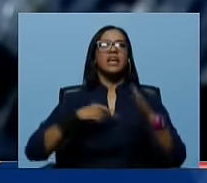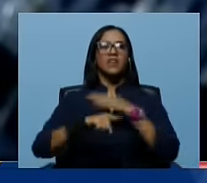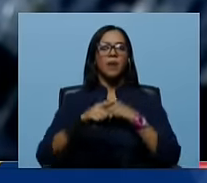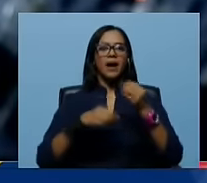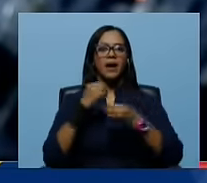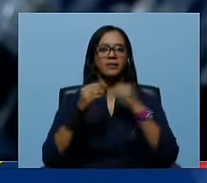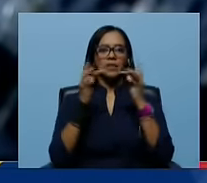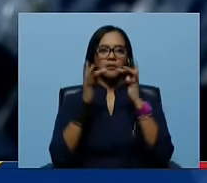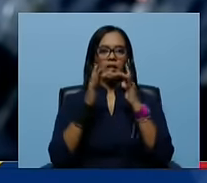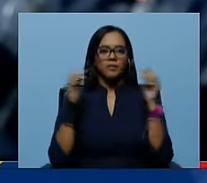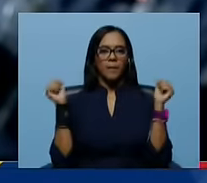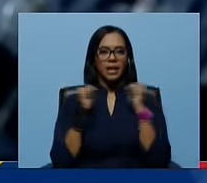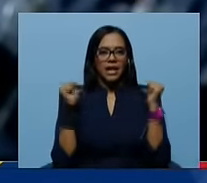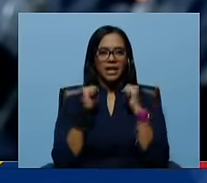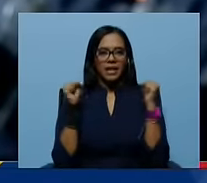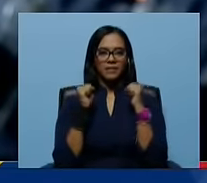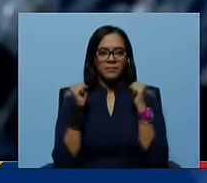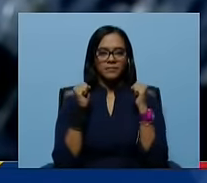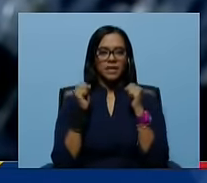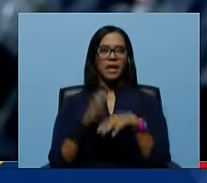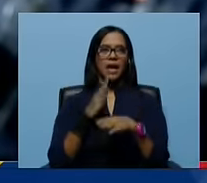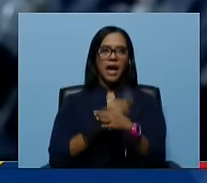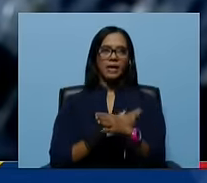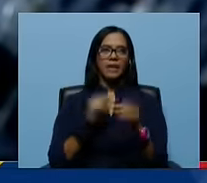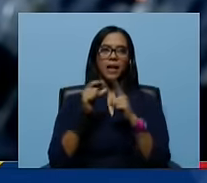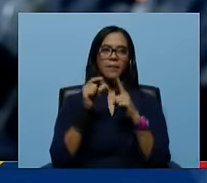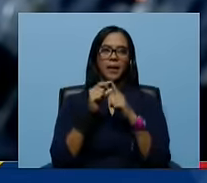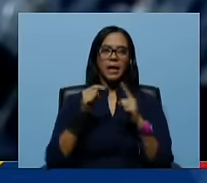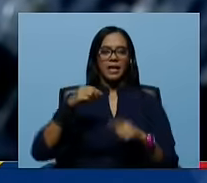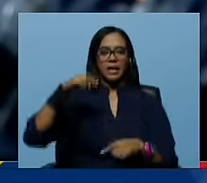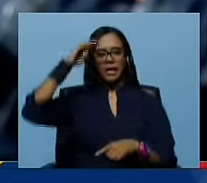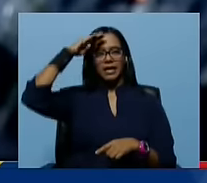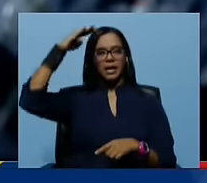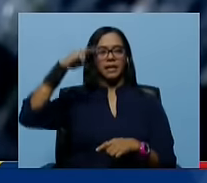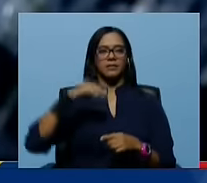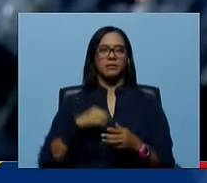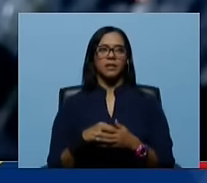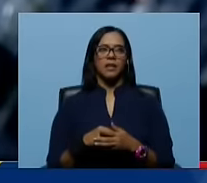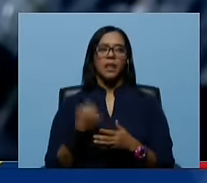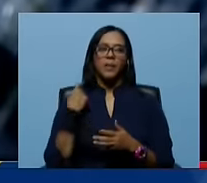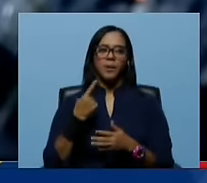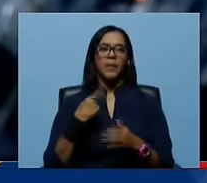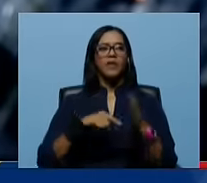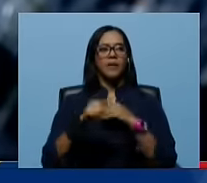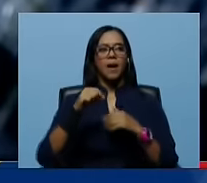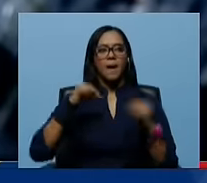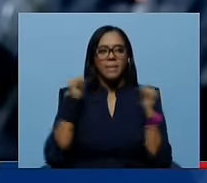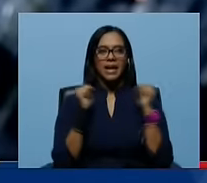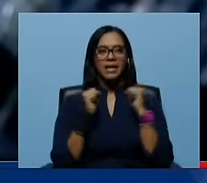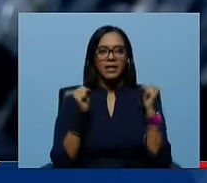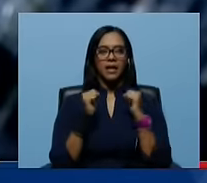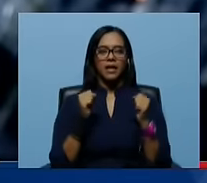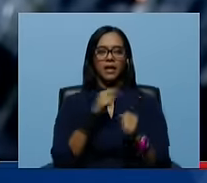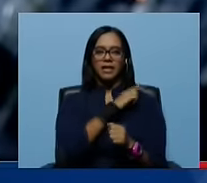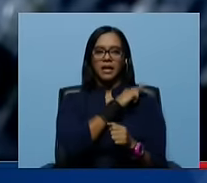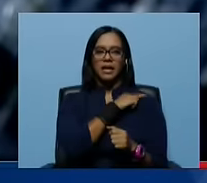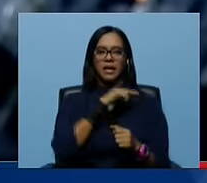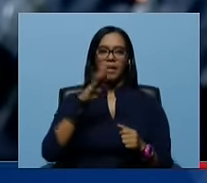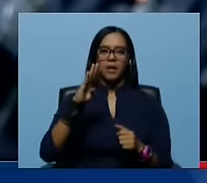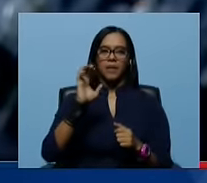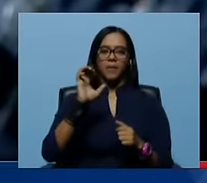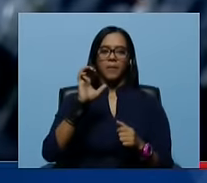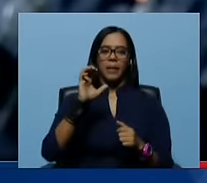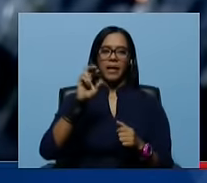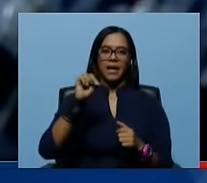un pase a Mérida. Antes de darle la palabra al general en jefe, primero vamos a Mérida. Ya está el general Bencir